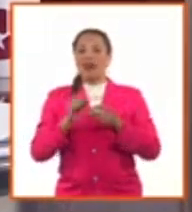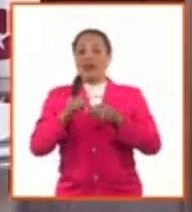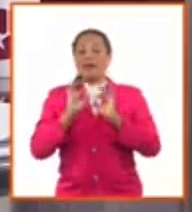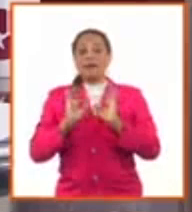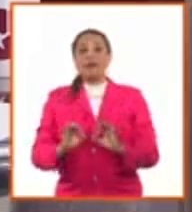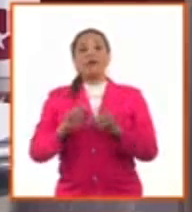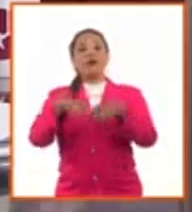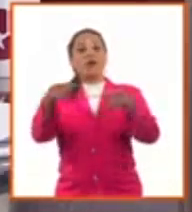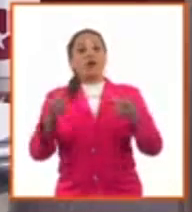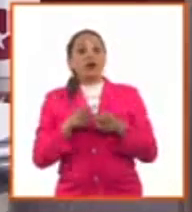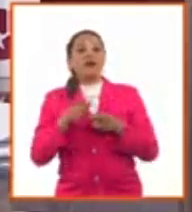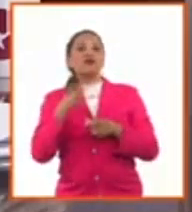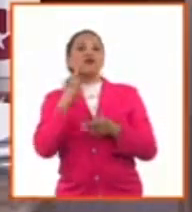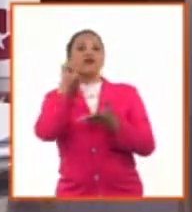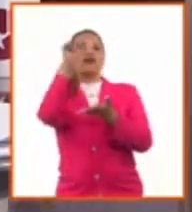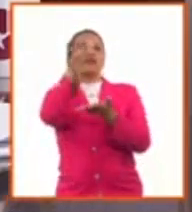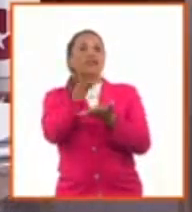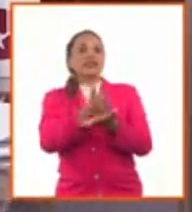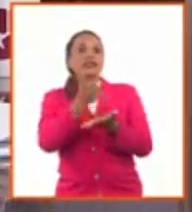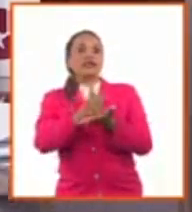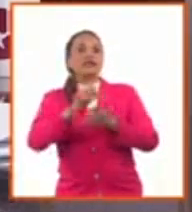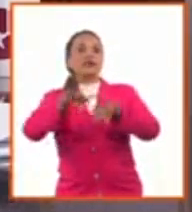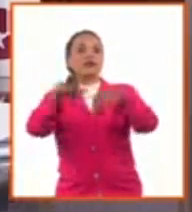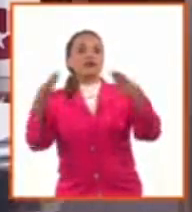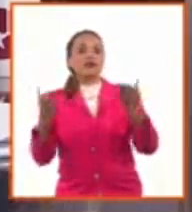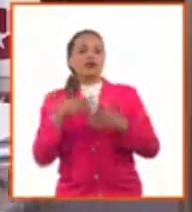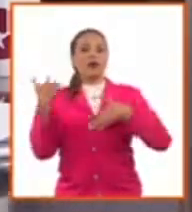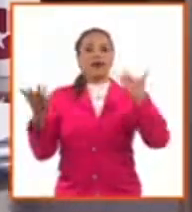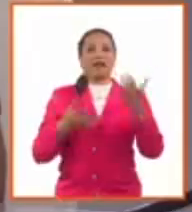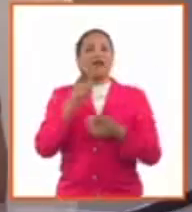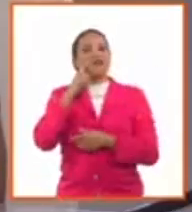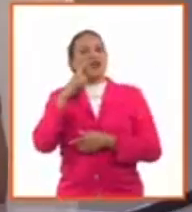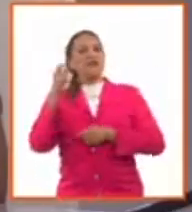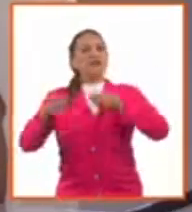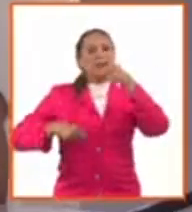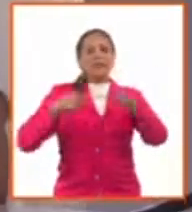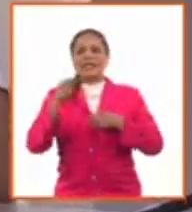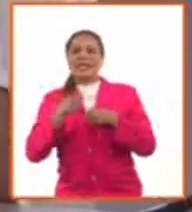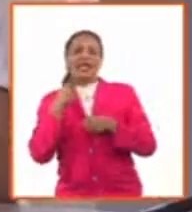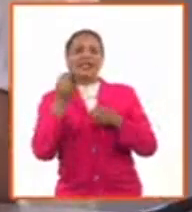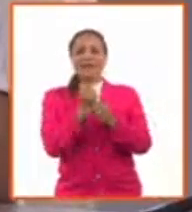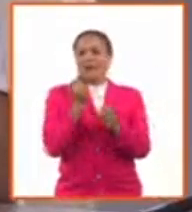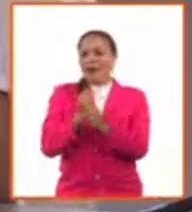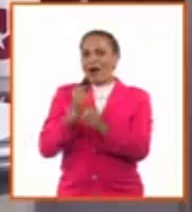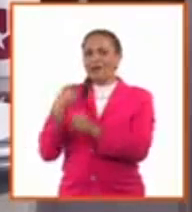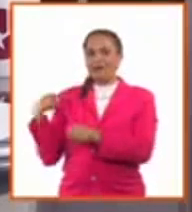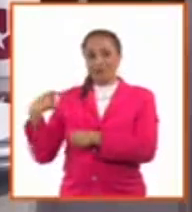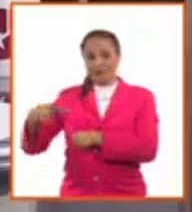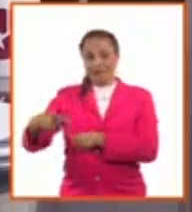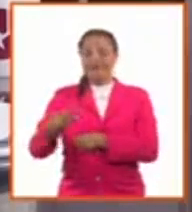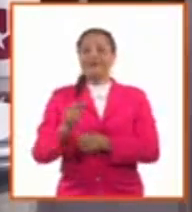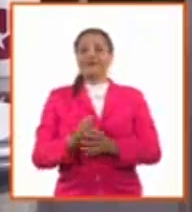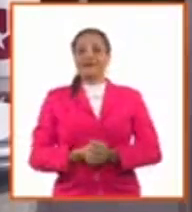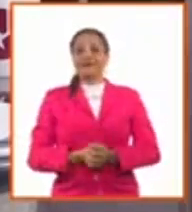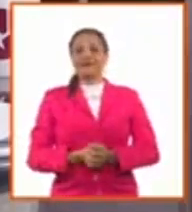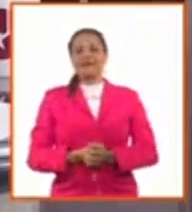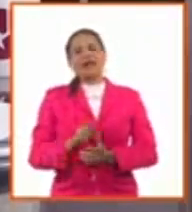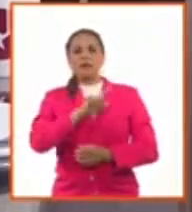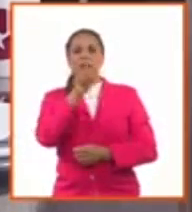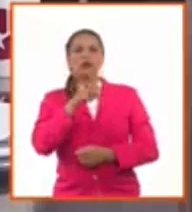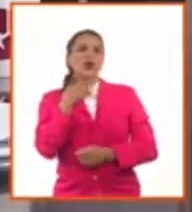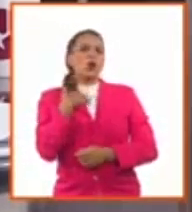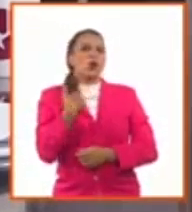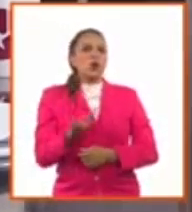por supuesto, de la celebración, pero hay muchas otras cosas. Ustedes se han propuesto, bueno, los he visto en bicicletadas, los he visto en muchas cosas en estos días. ¿Cómo han